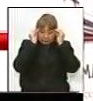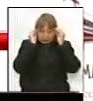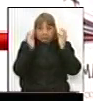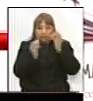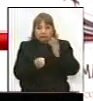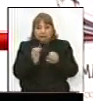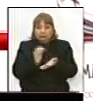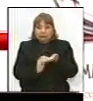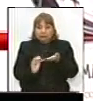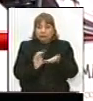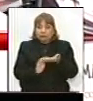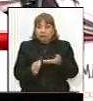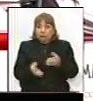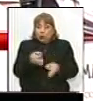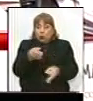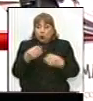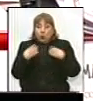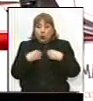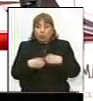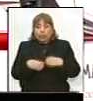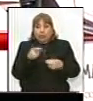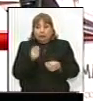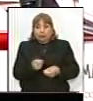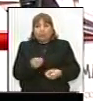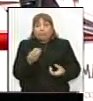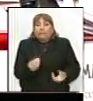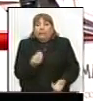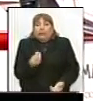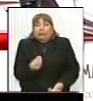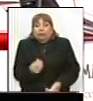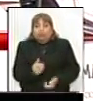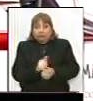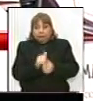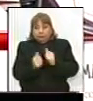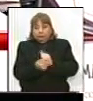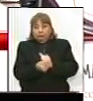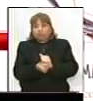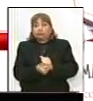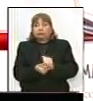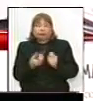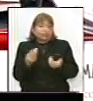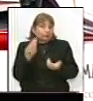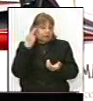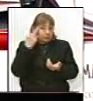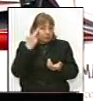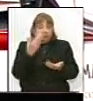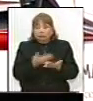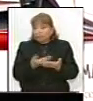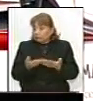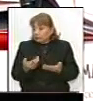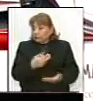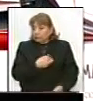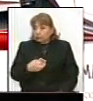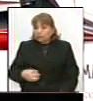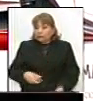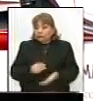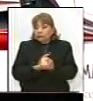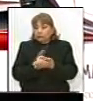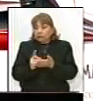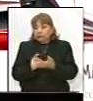justificación jurídica sobre por qué hacer una modificación constitucional, que precisamente por eso es que no se presenta cada semana,